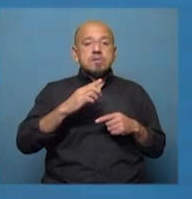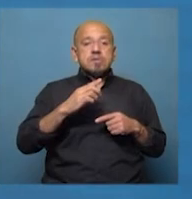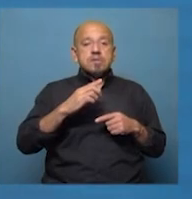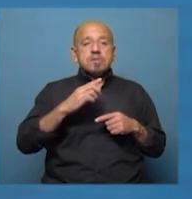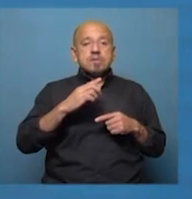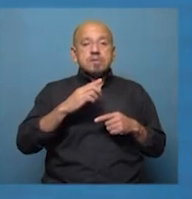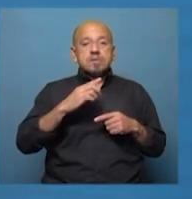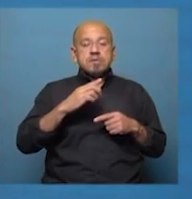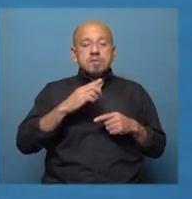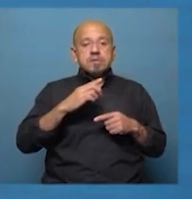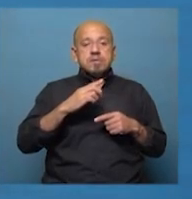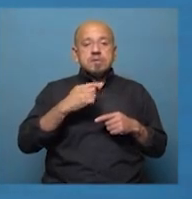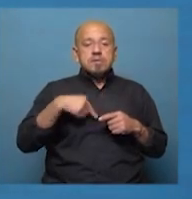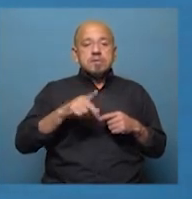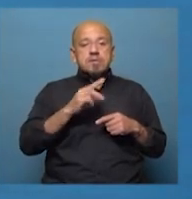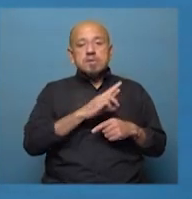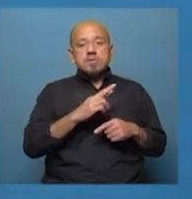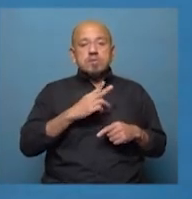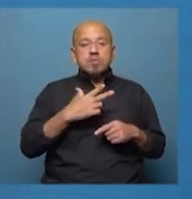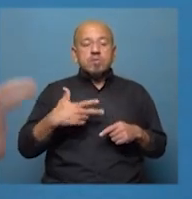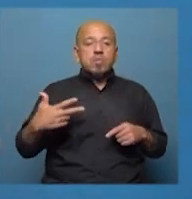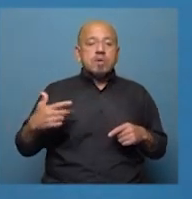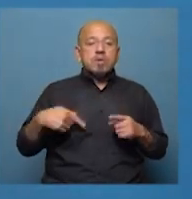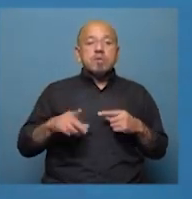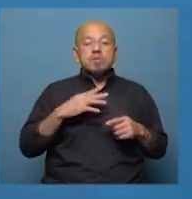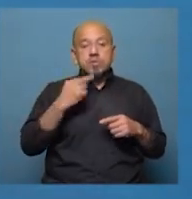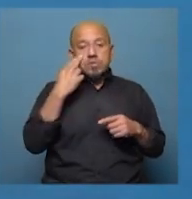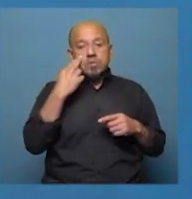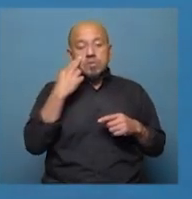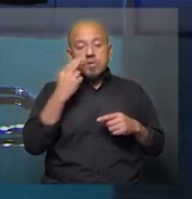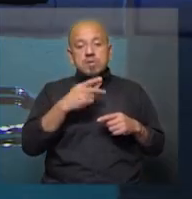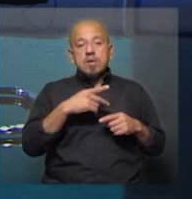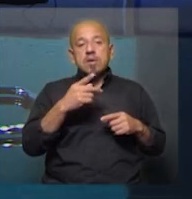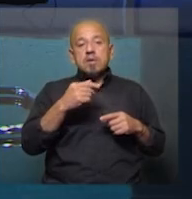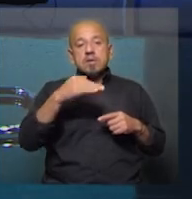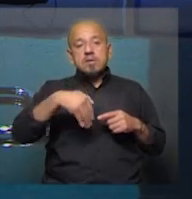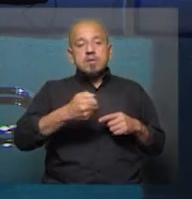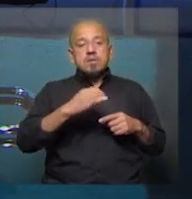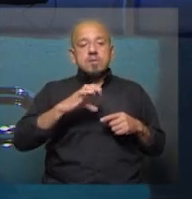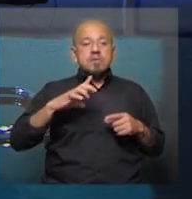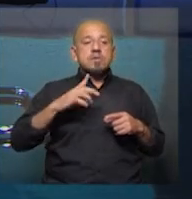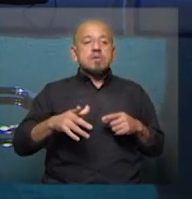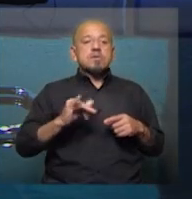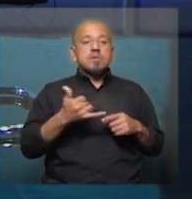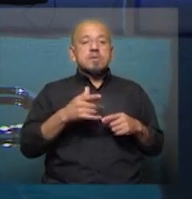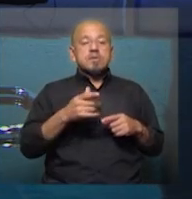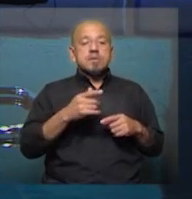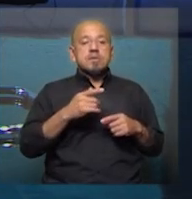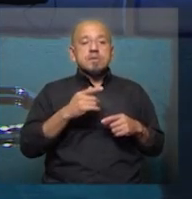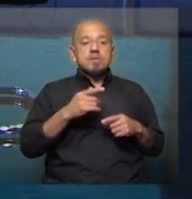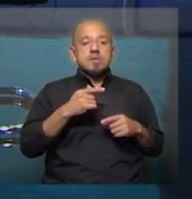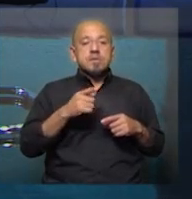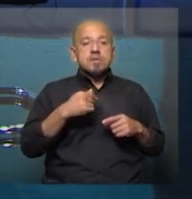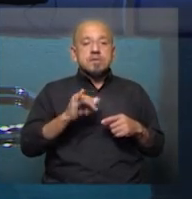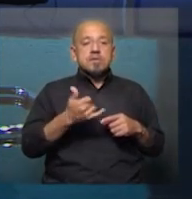sacaban recursos humanos sobre todo de cirugía y anestesia que era un problema para el Maciel segundo dijo que lo tenían resuelto con llamados que